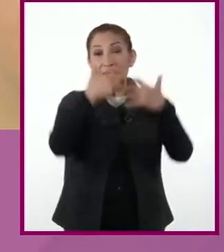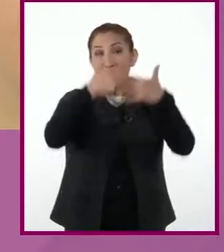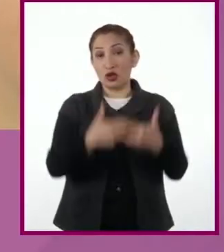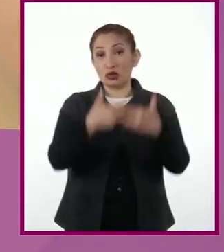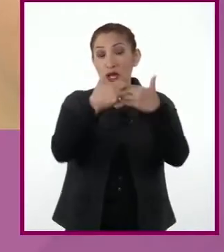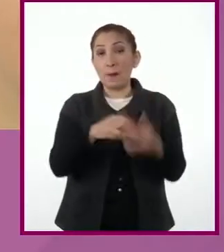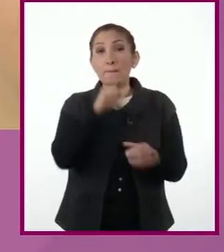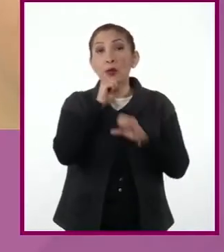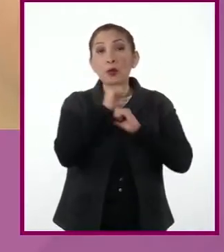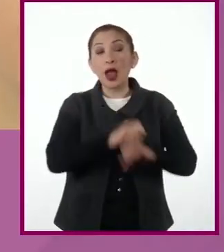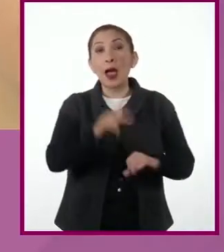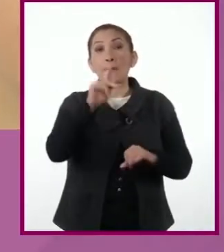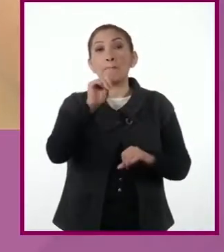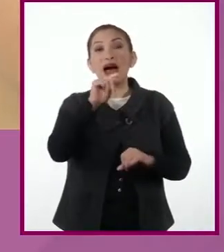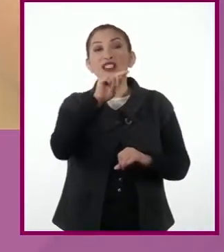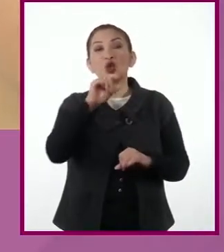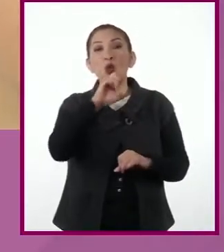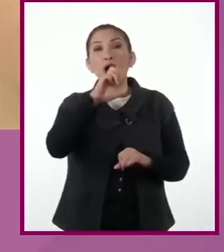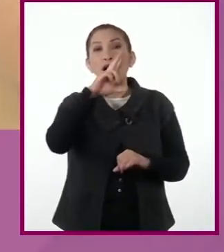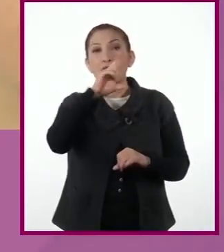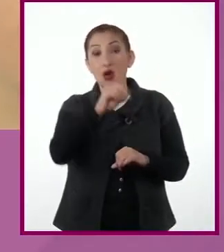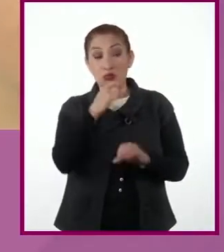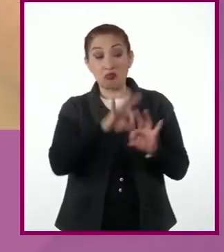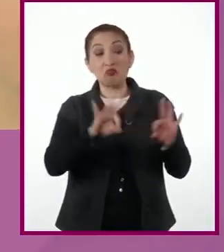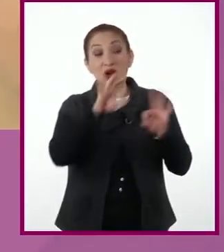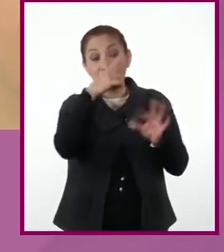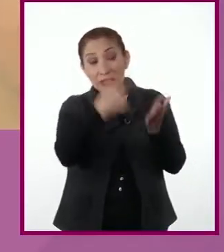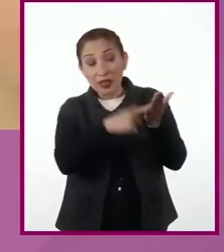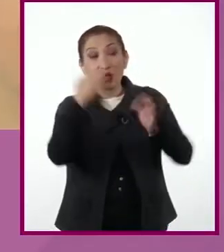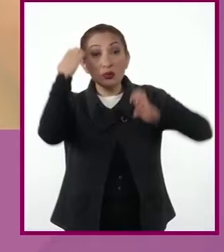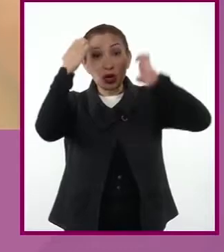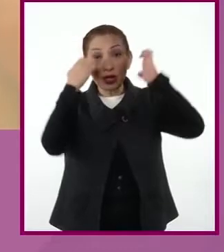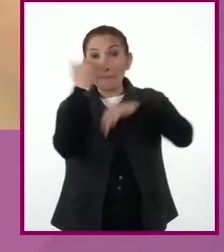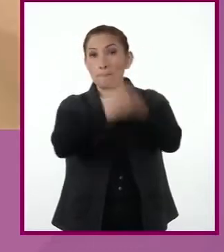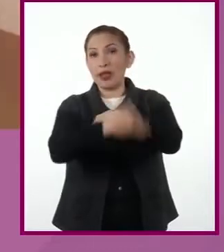Industrias Populares de Pátzcuaro tiene importantes